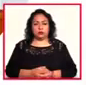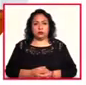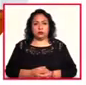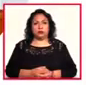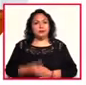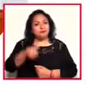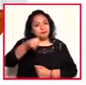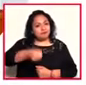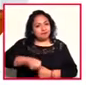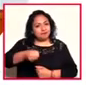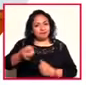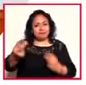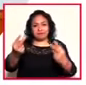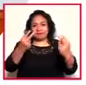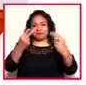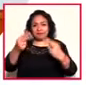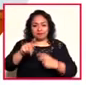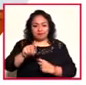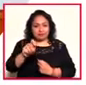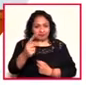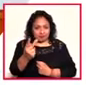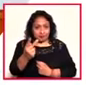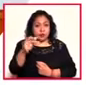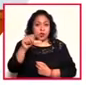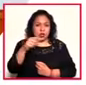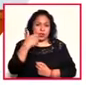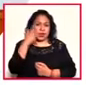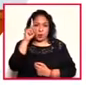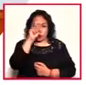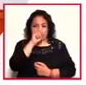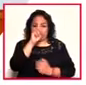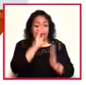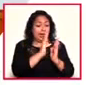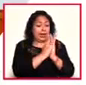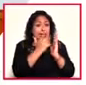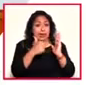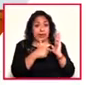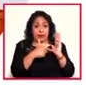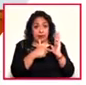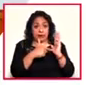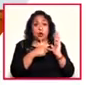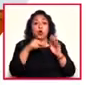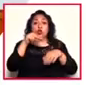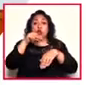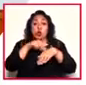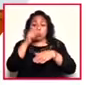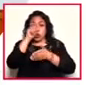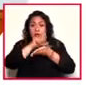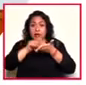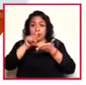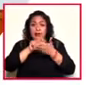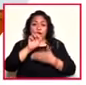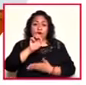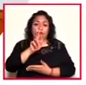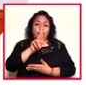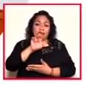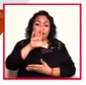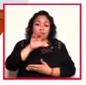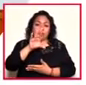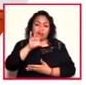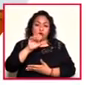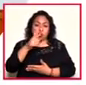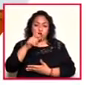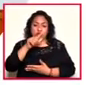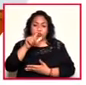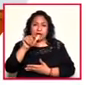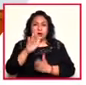Saludos al auditorio de Canal 22. Hoy quiero recomendarles un libro del médico y escritor Francisco González Crucí, que